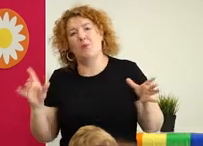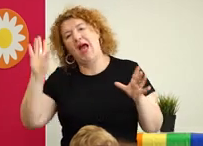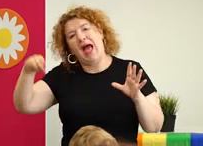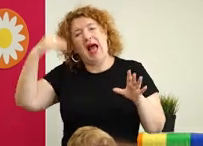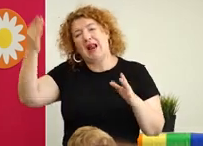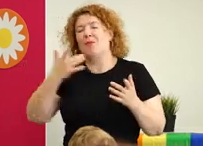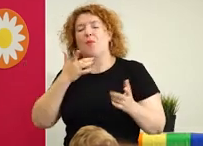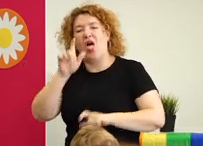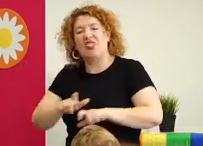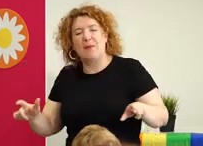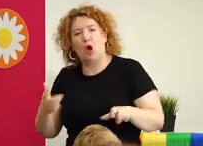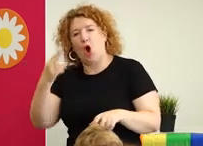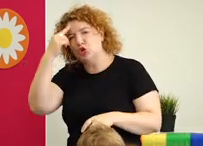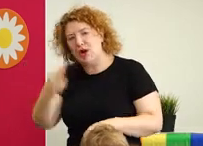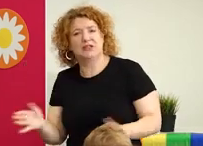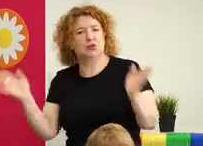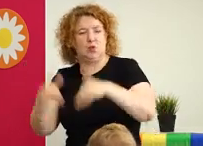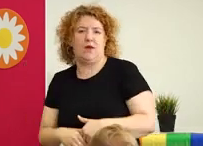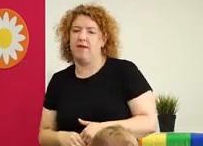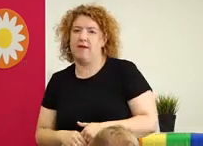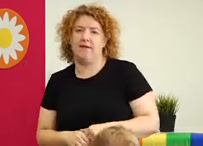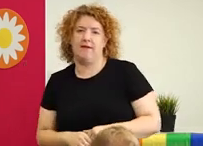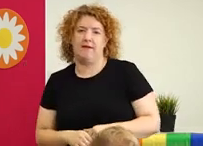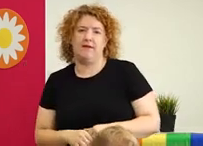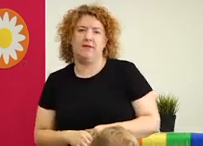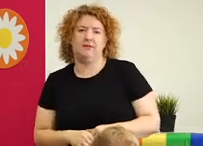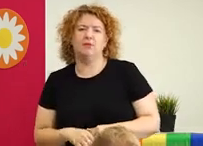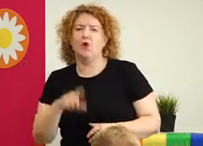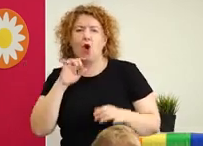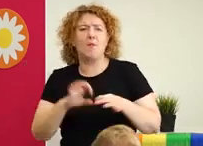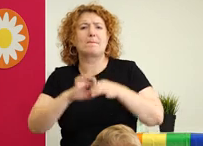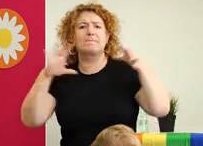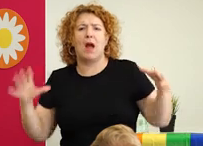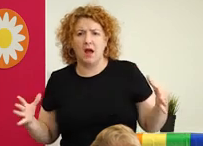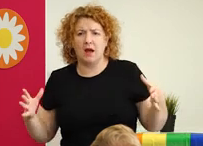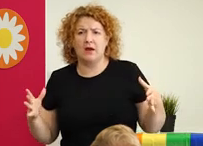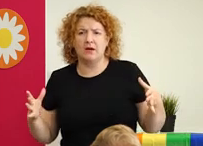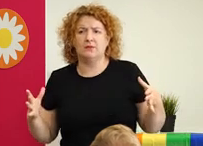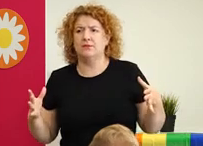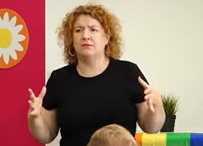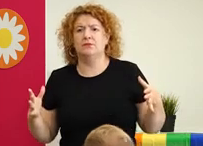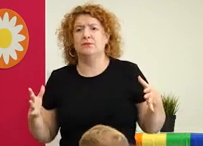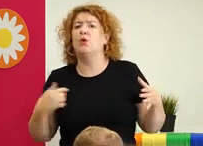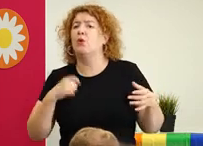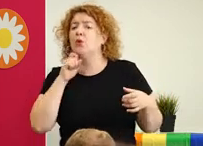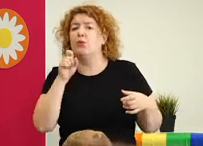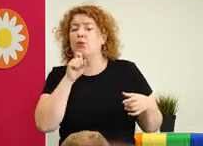incívicos, intolerantes, ¿no? ¿Cómo se desvincula eso? Yo diría primero, desvincular la interpretación